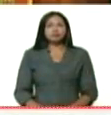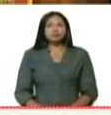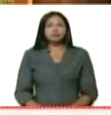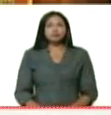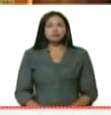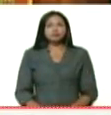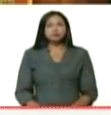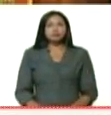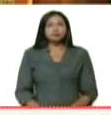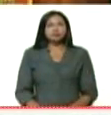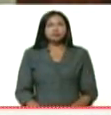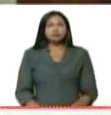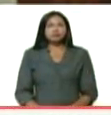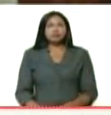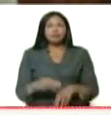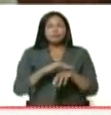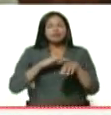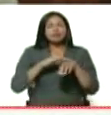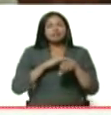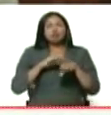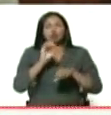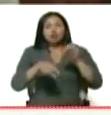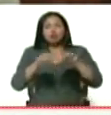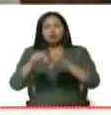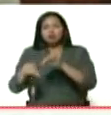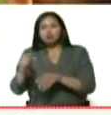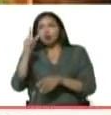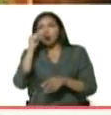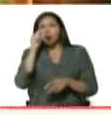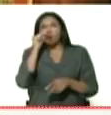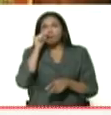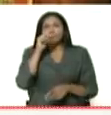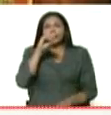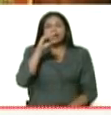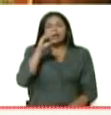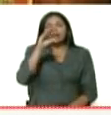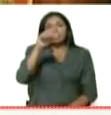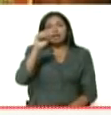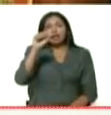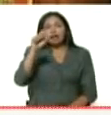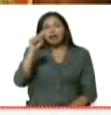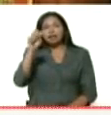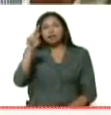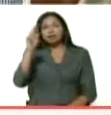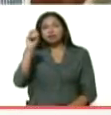Leal Tellería, el ministro de Agricultura, compañero Castro Soteldo.